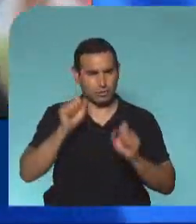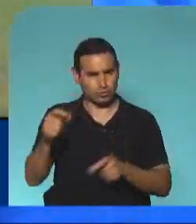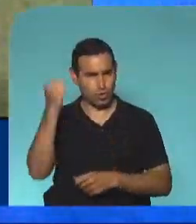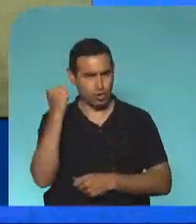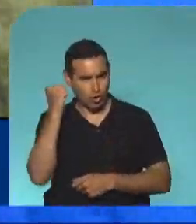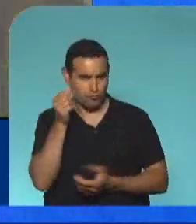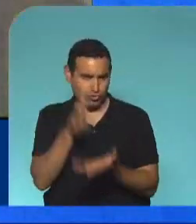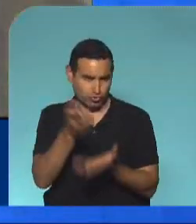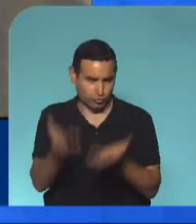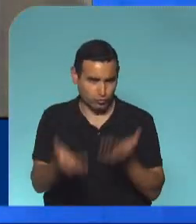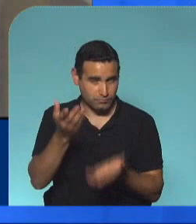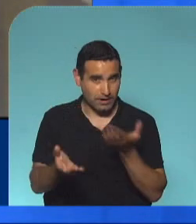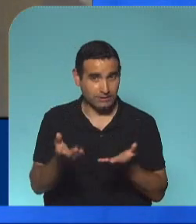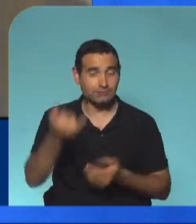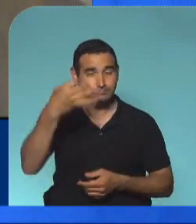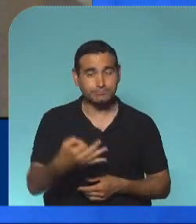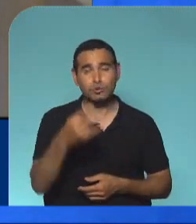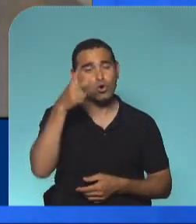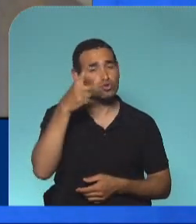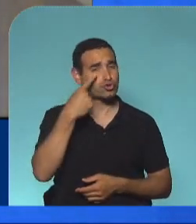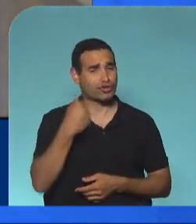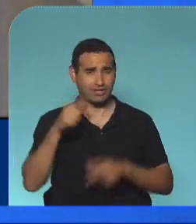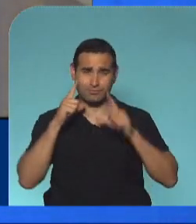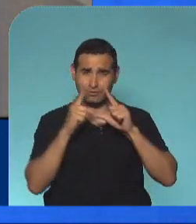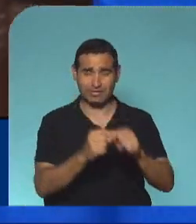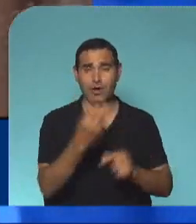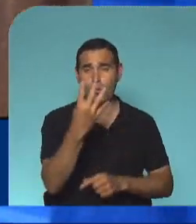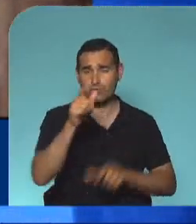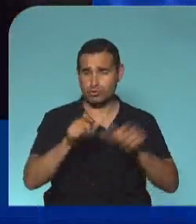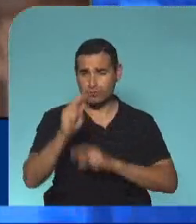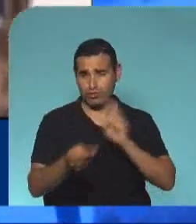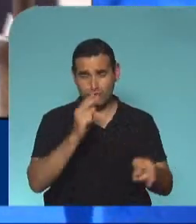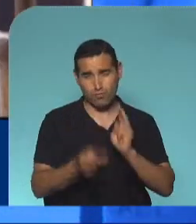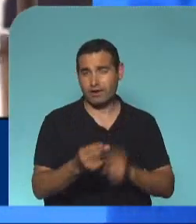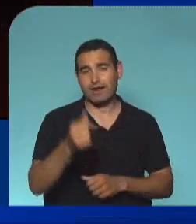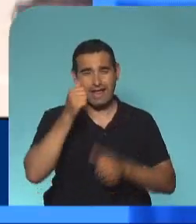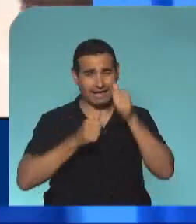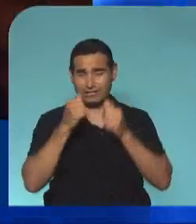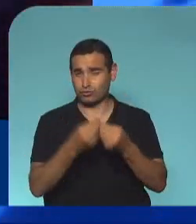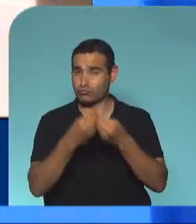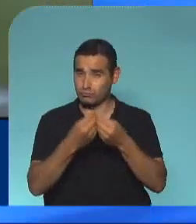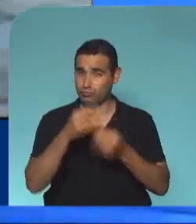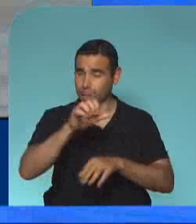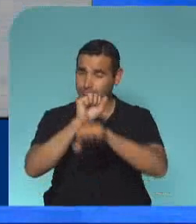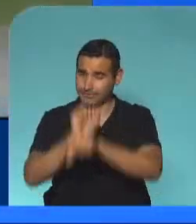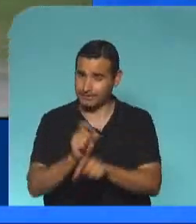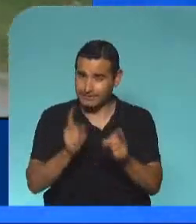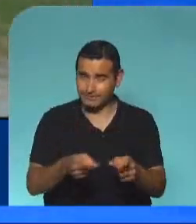de derechos humanos, que cumple 8 días y ha dejado 4 muertos y cientos de heridos y detenidos.